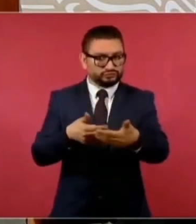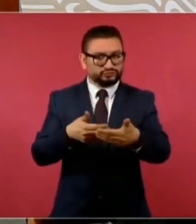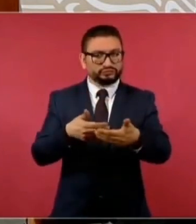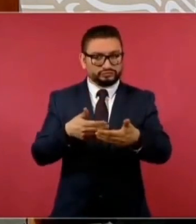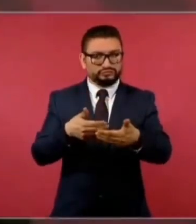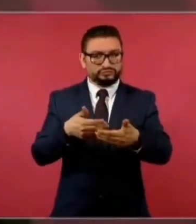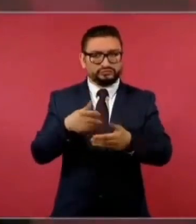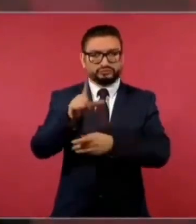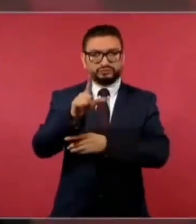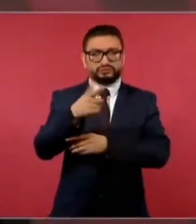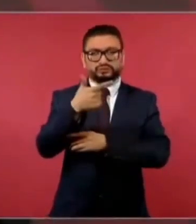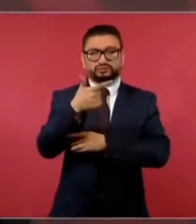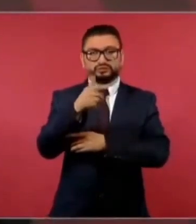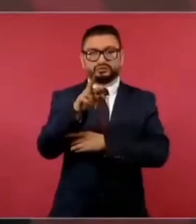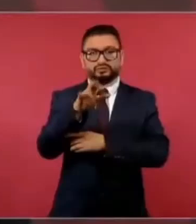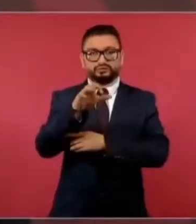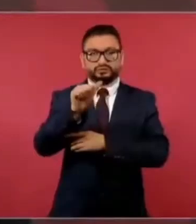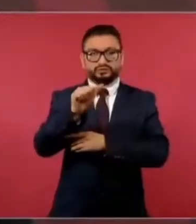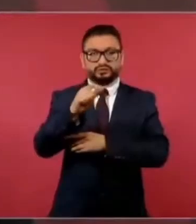finalmente Gloria García Luna